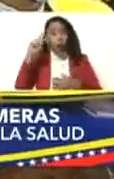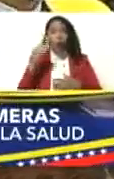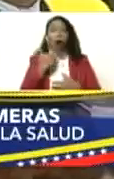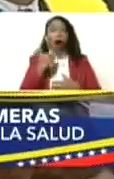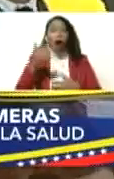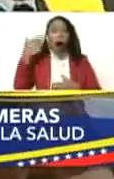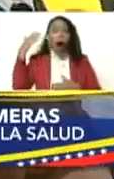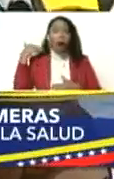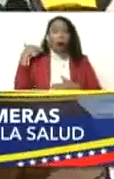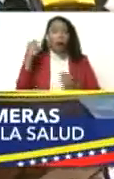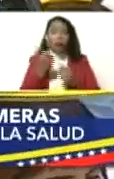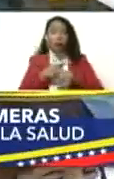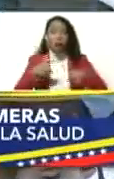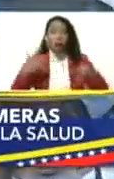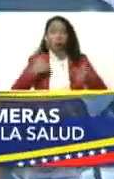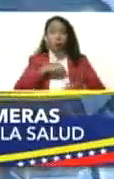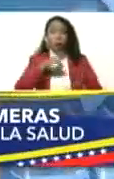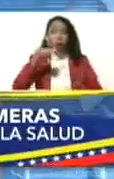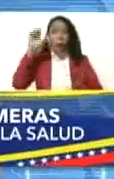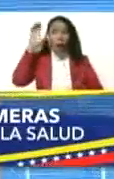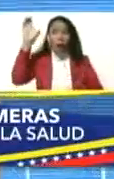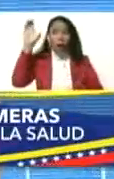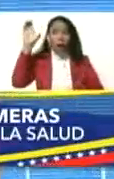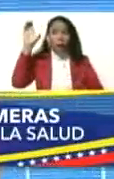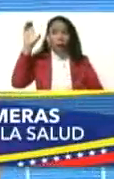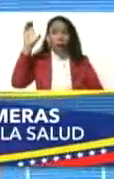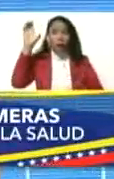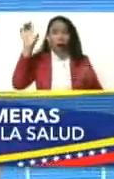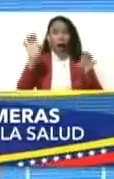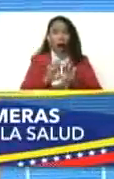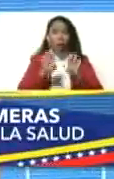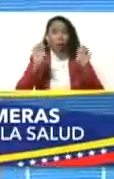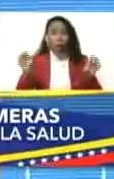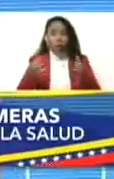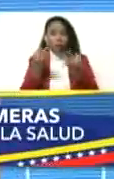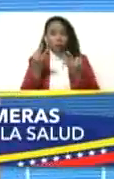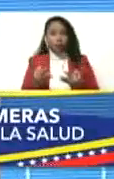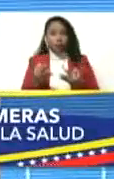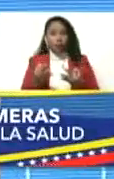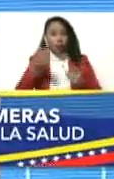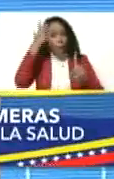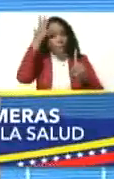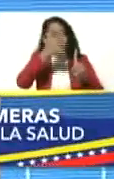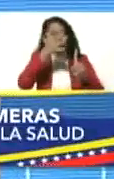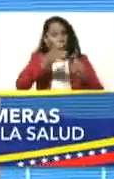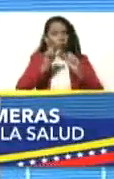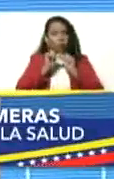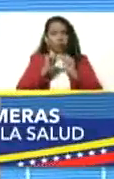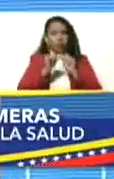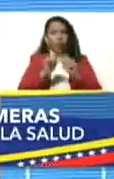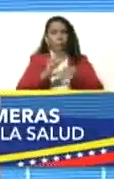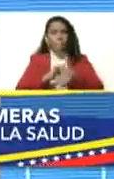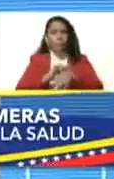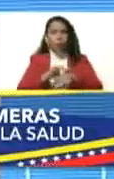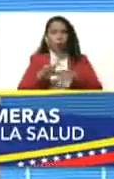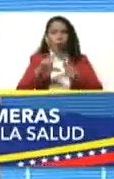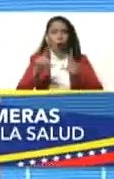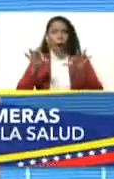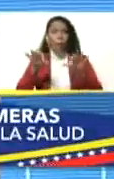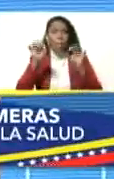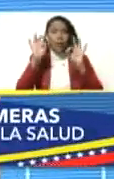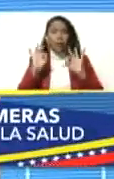para el crecimiento de nuestra nación radica en la educación. Y la formación continua de médicos